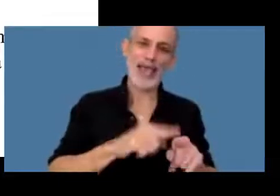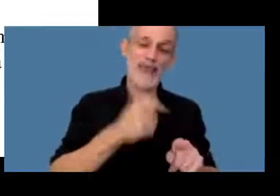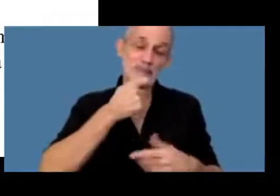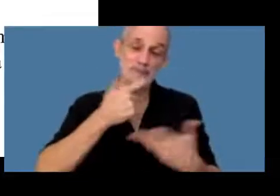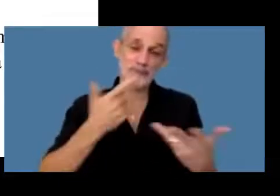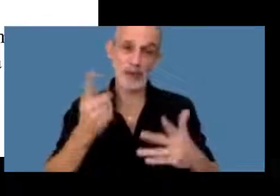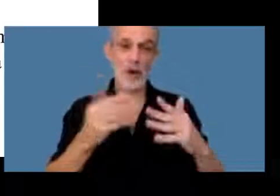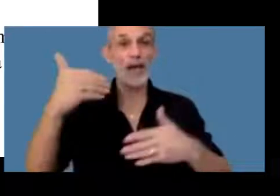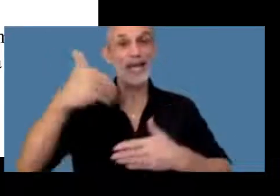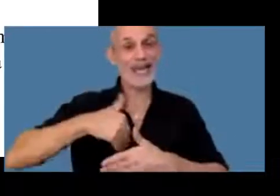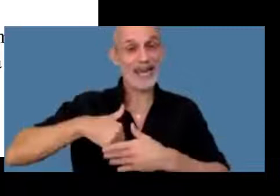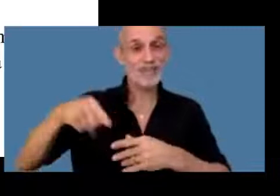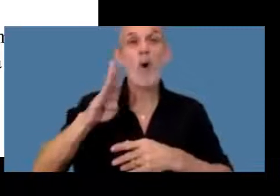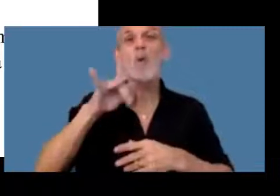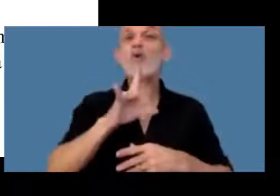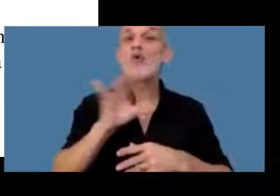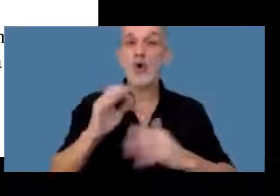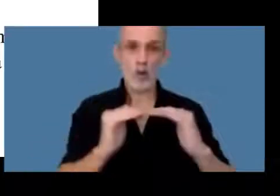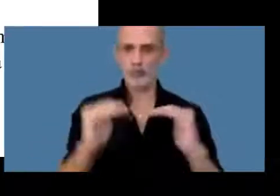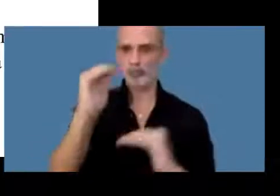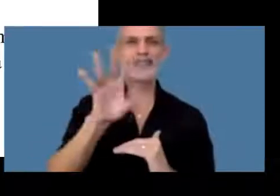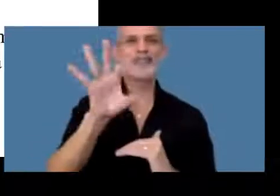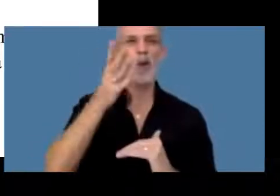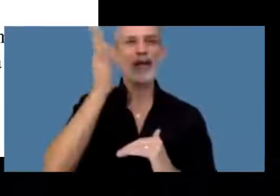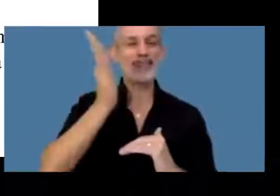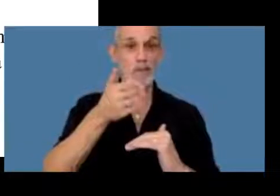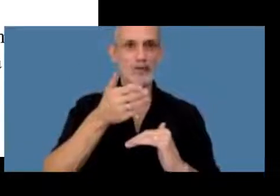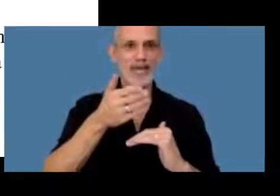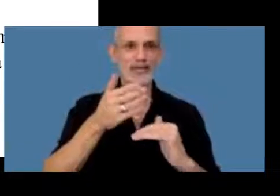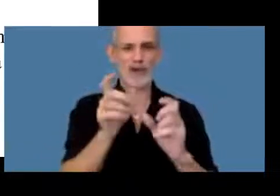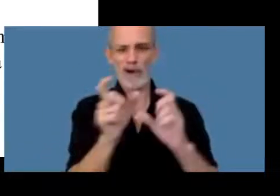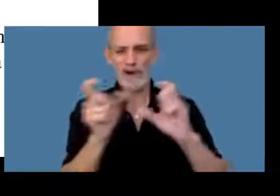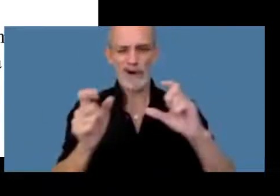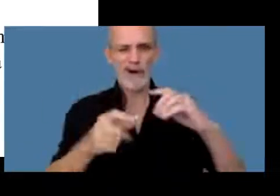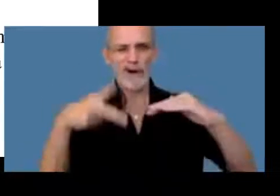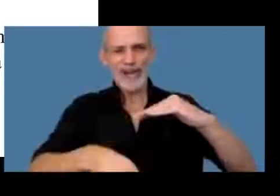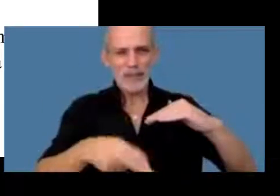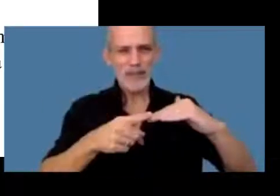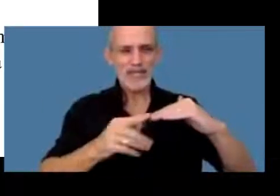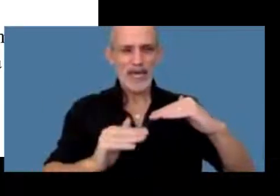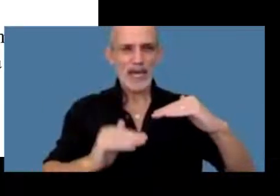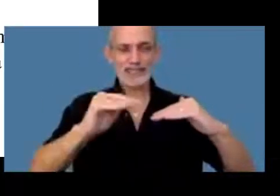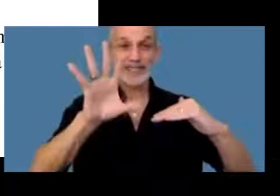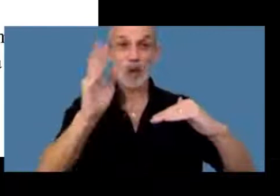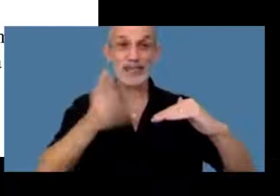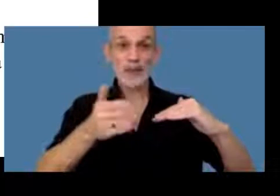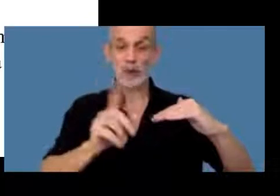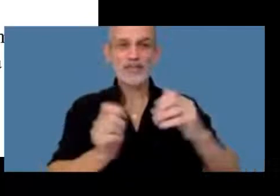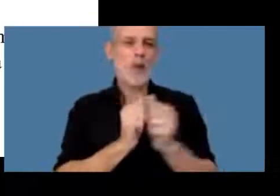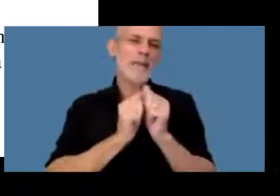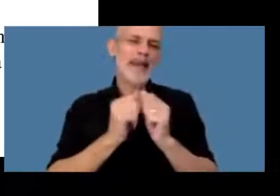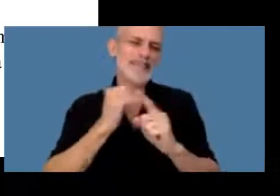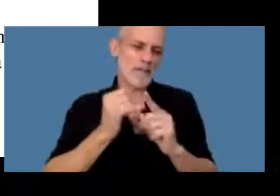ingreso bruto no supere el 50% del límite de ventas dispuesto para microempresa. Para